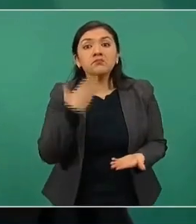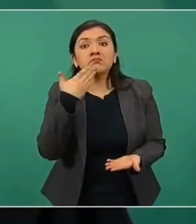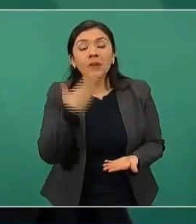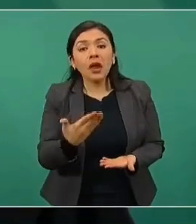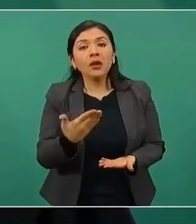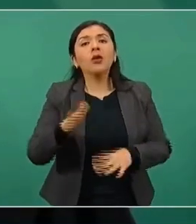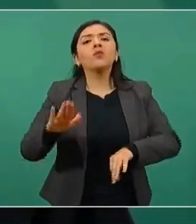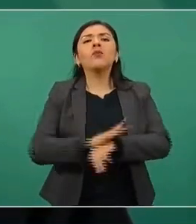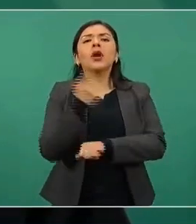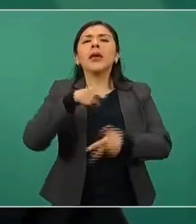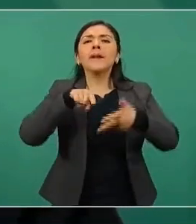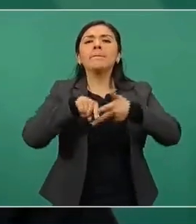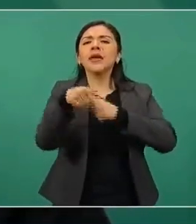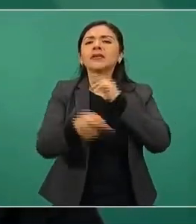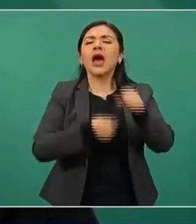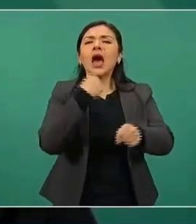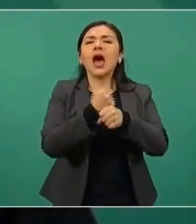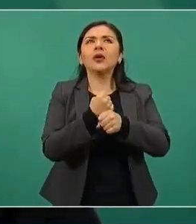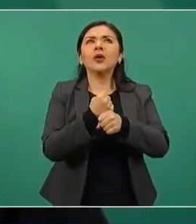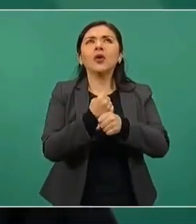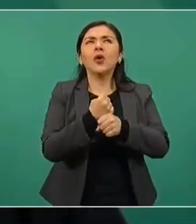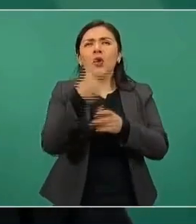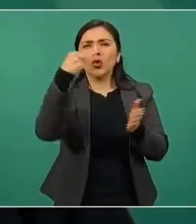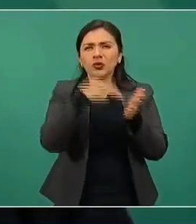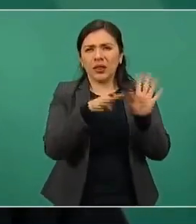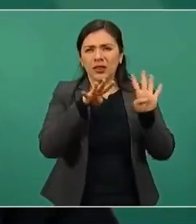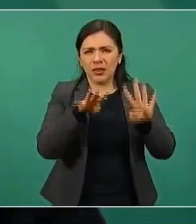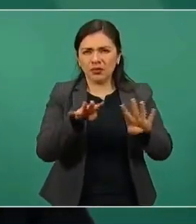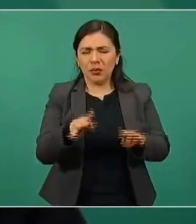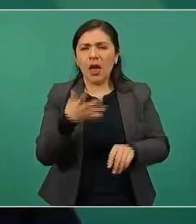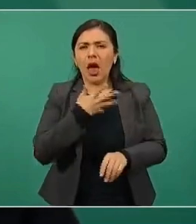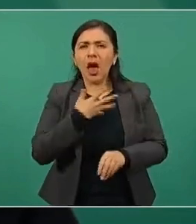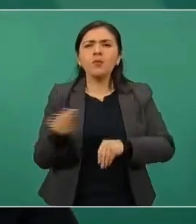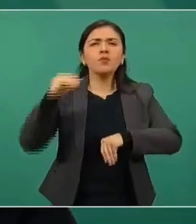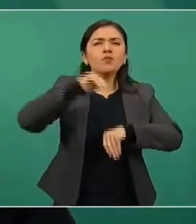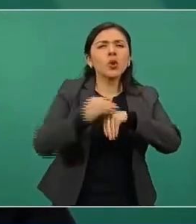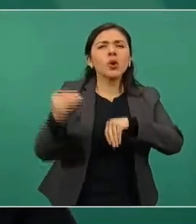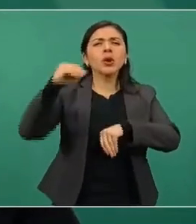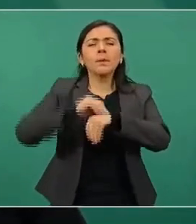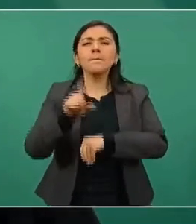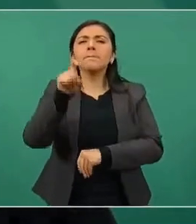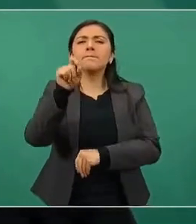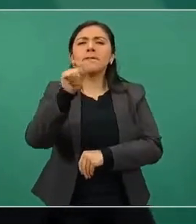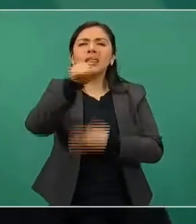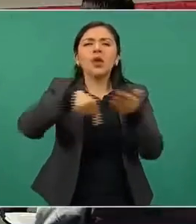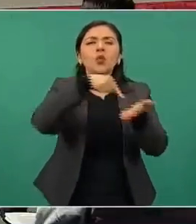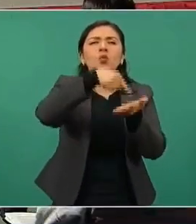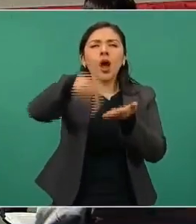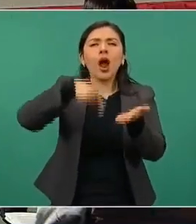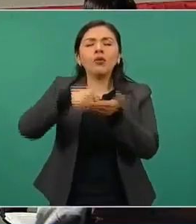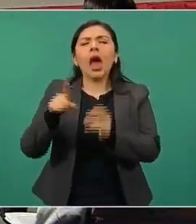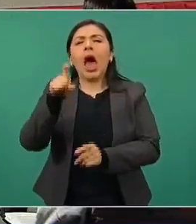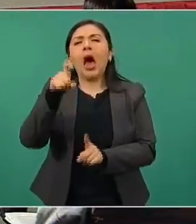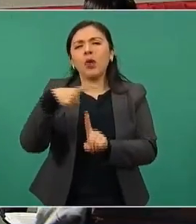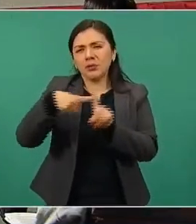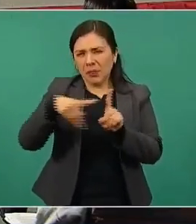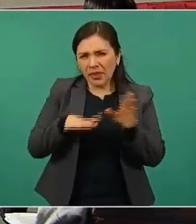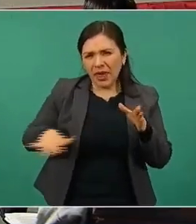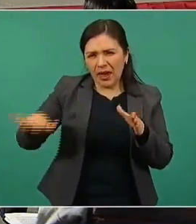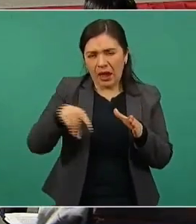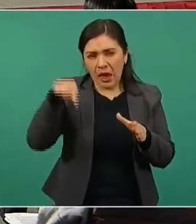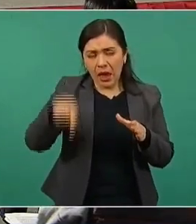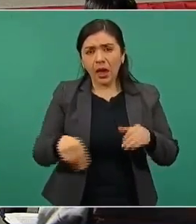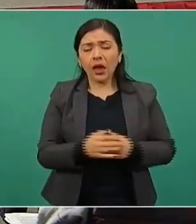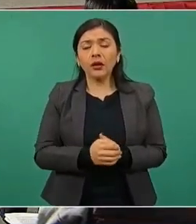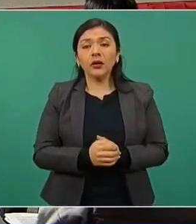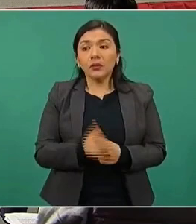desarrollamos en el 19, iniciamos el desarrollo de más de 20 campos en aguas someras y el descubrimiento de